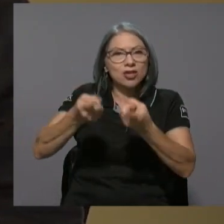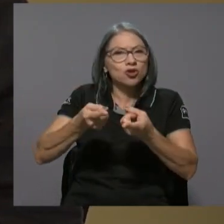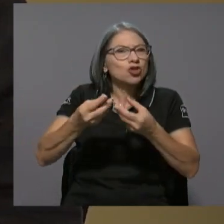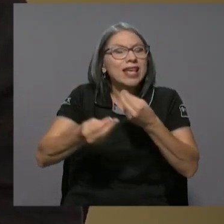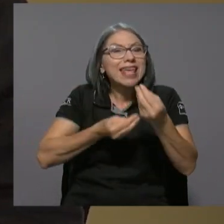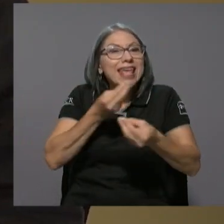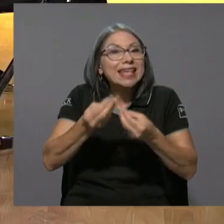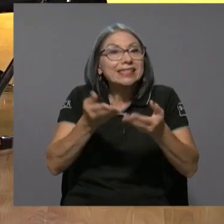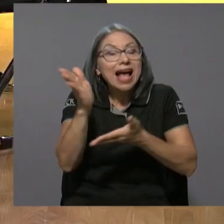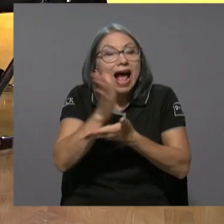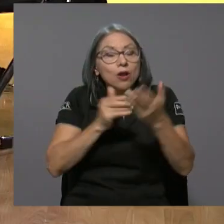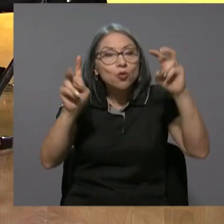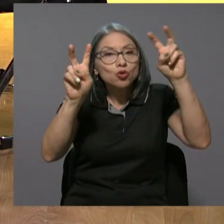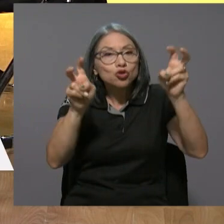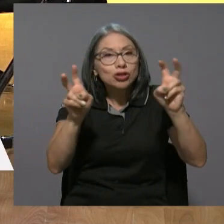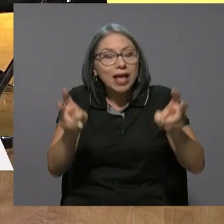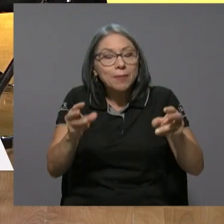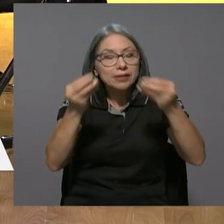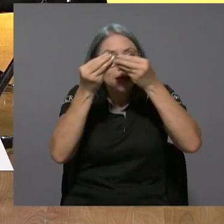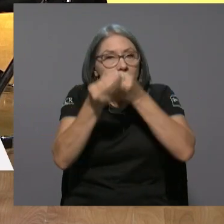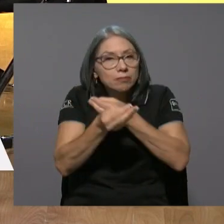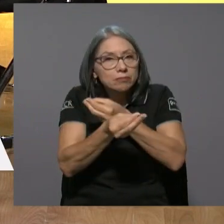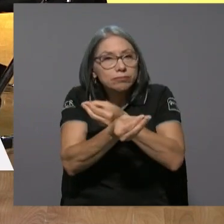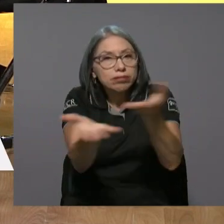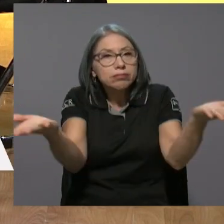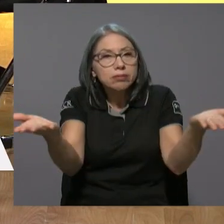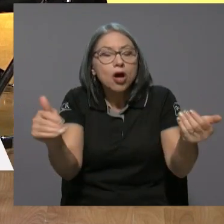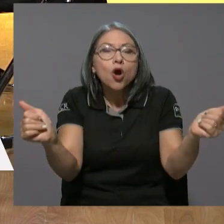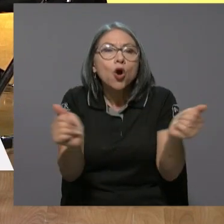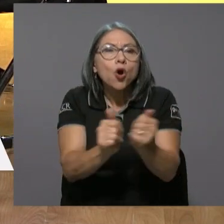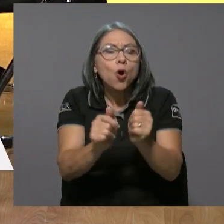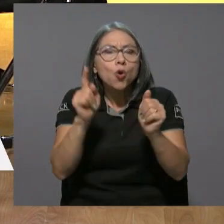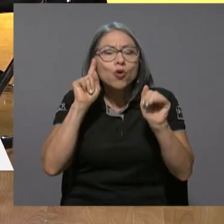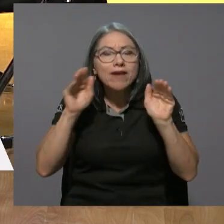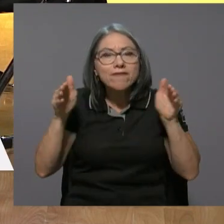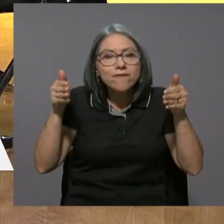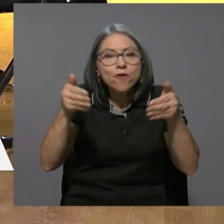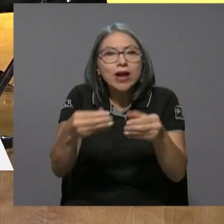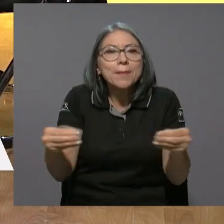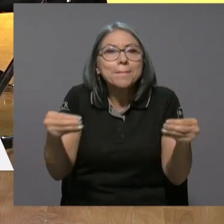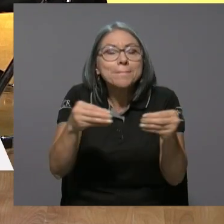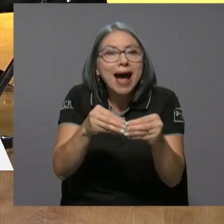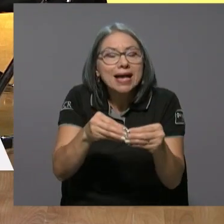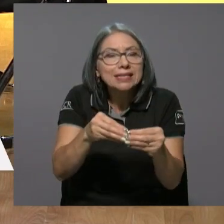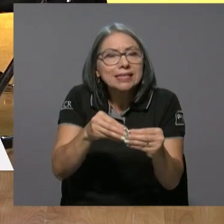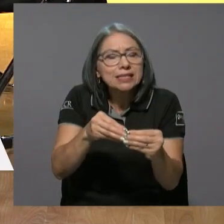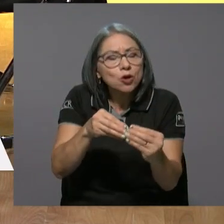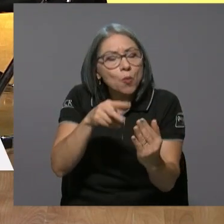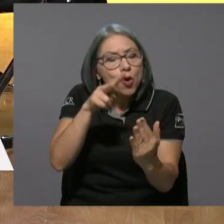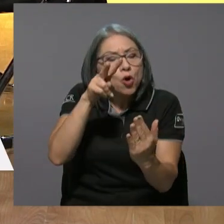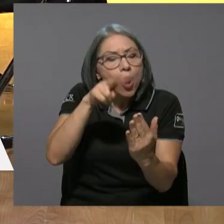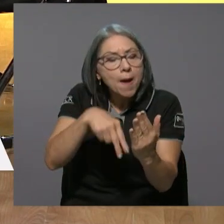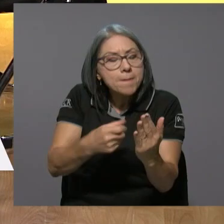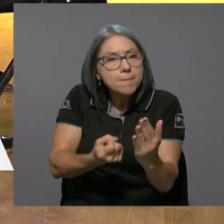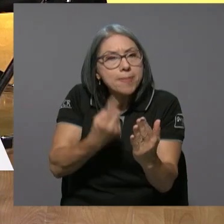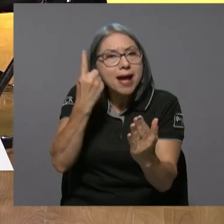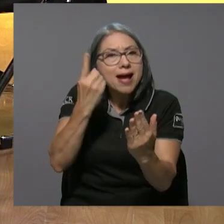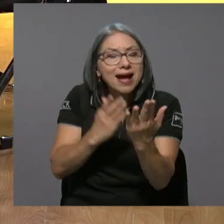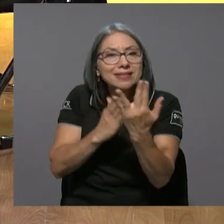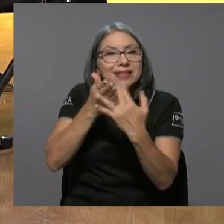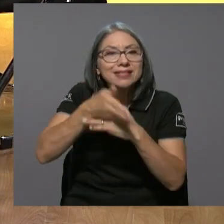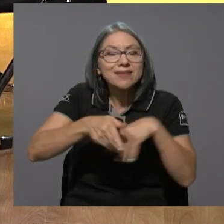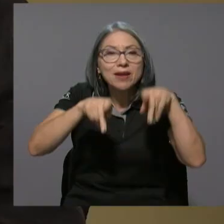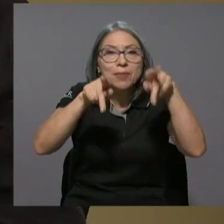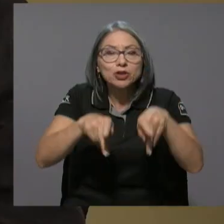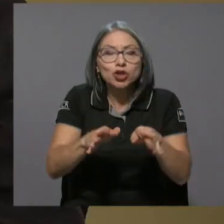algunos temas con un enfoque más comprensivo, accesible para un público general. Y en ese